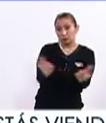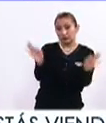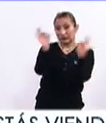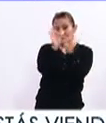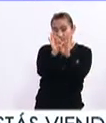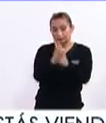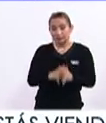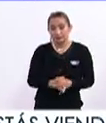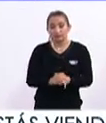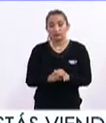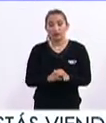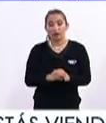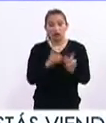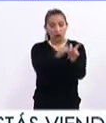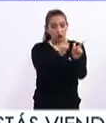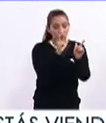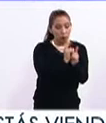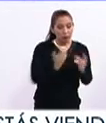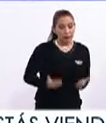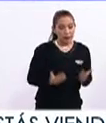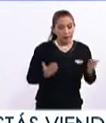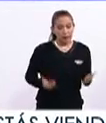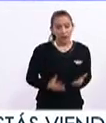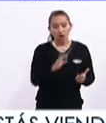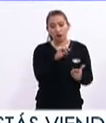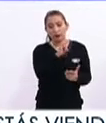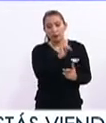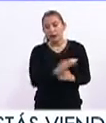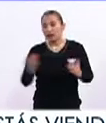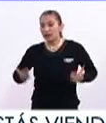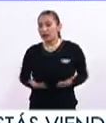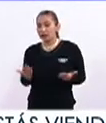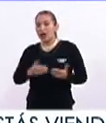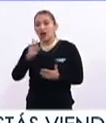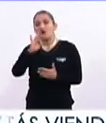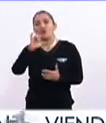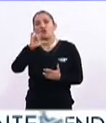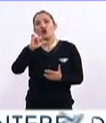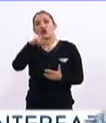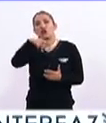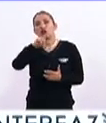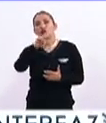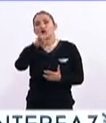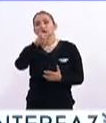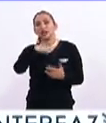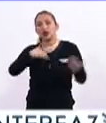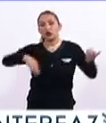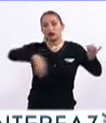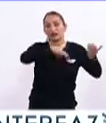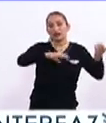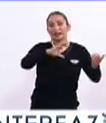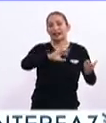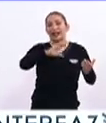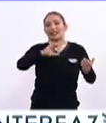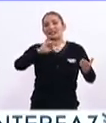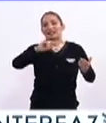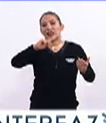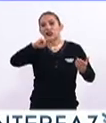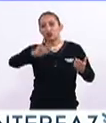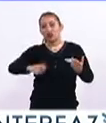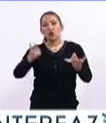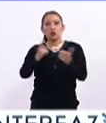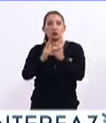representativos. La compañía de danza contemporánea, la compañía de danza folclórica, el grupo de violines Crescendo, el coro